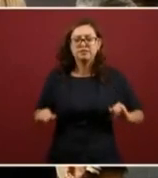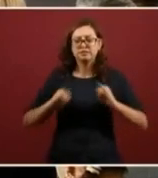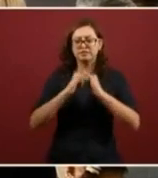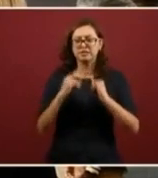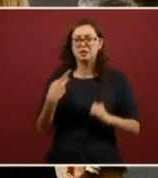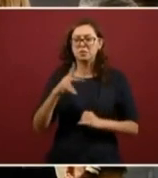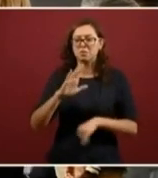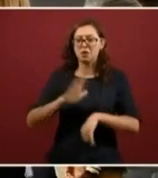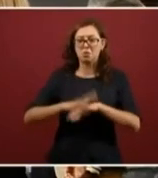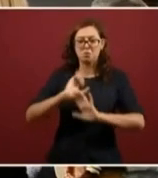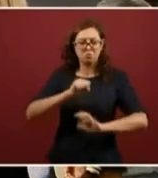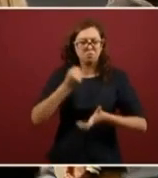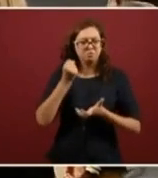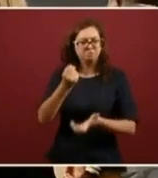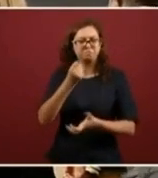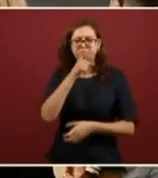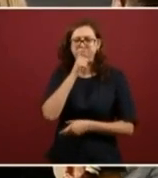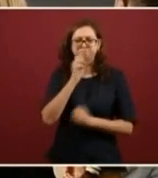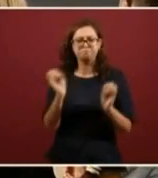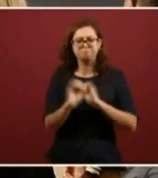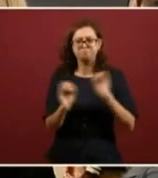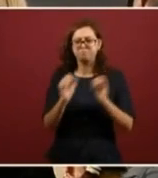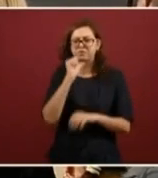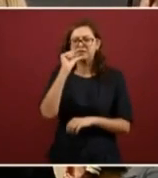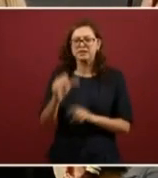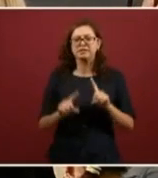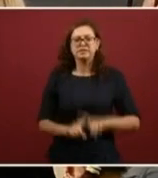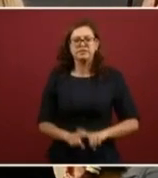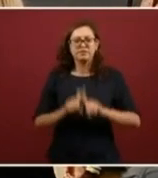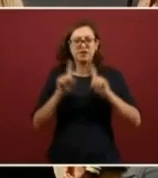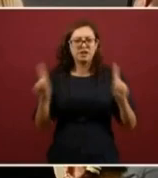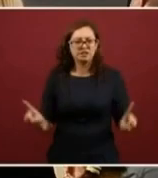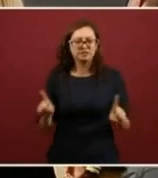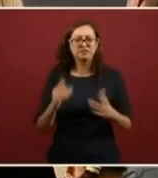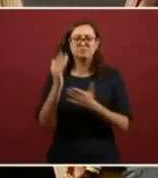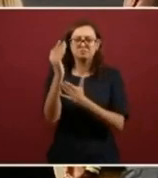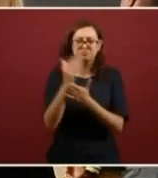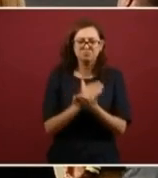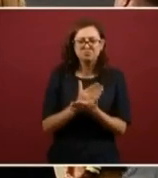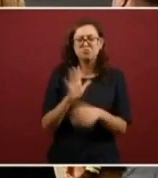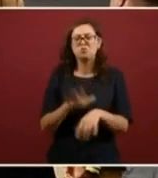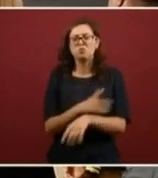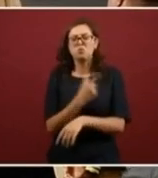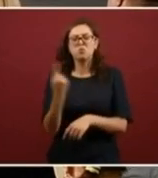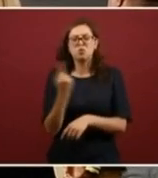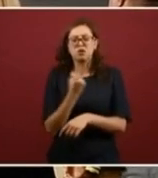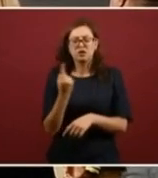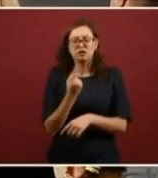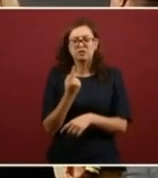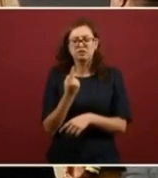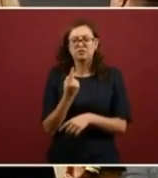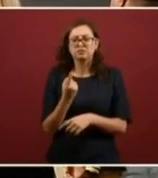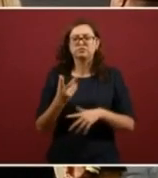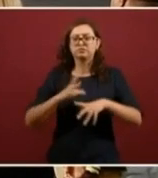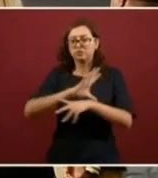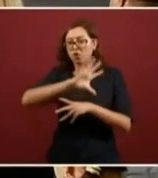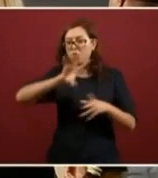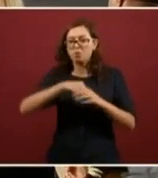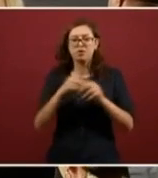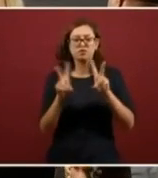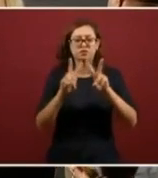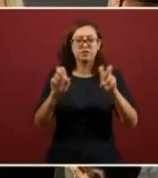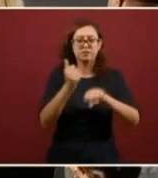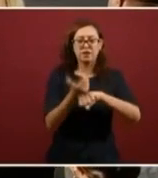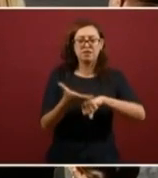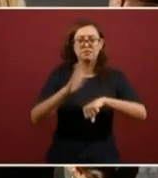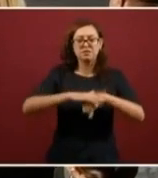más burocracia, sino de hecho al contrario, porque simplificó la estructura administrativa de